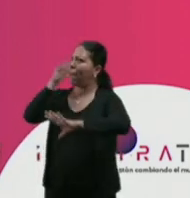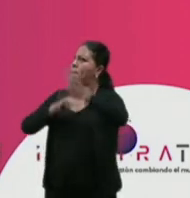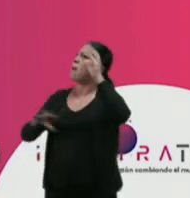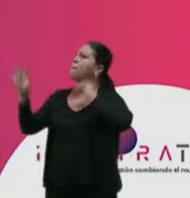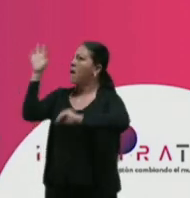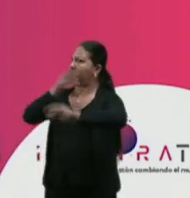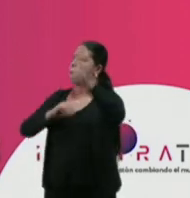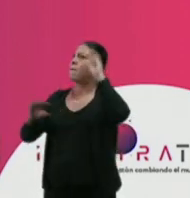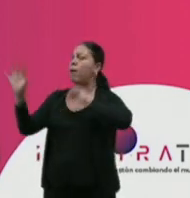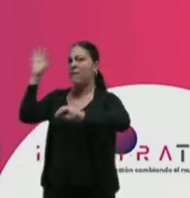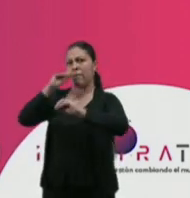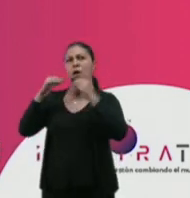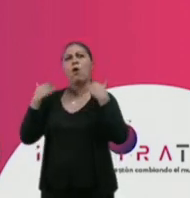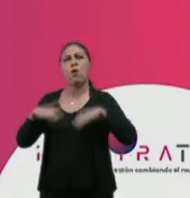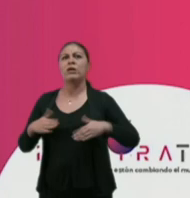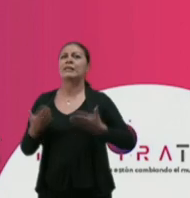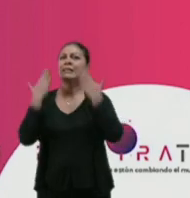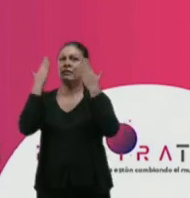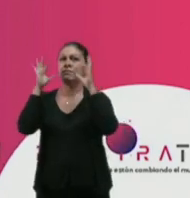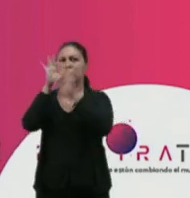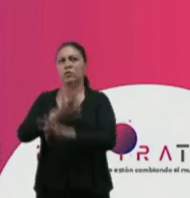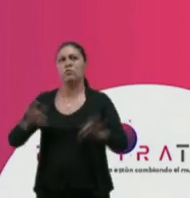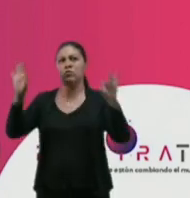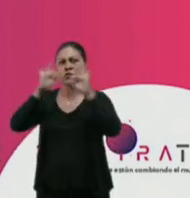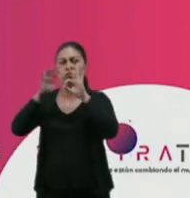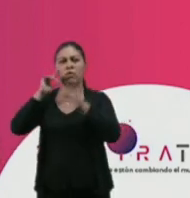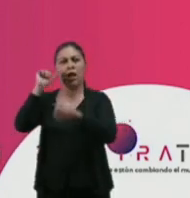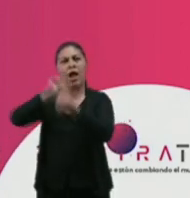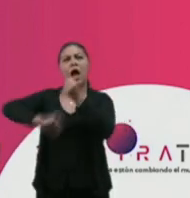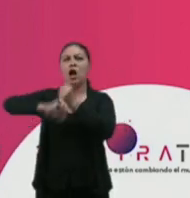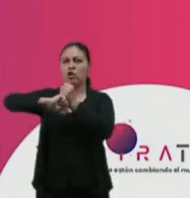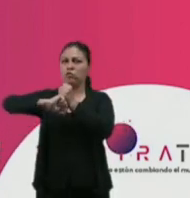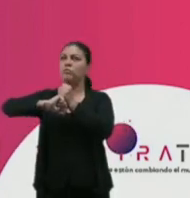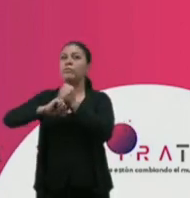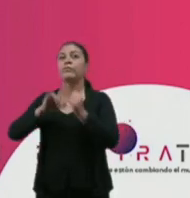recibir tu ayuda con eso y en base a eso, pues, Uri,